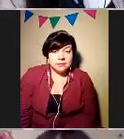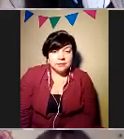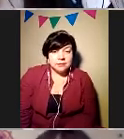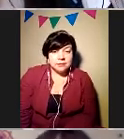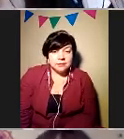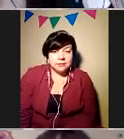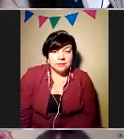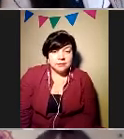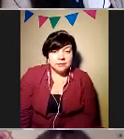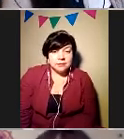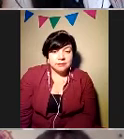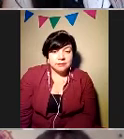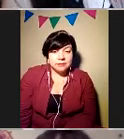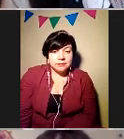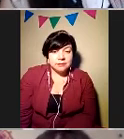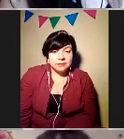ropa.